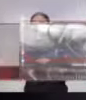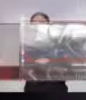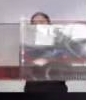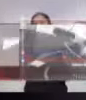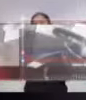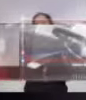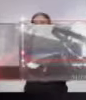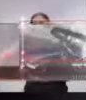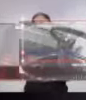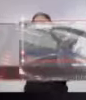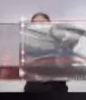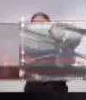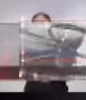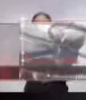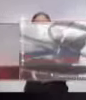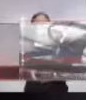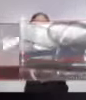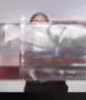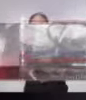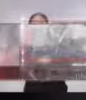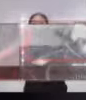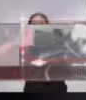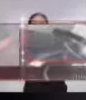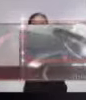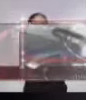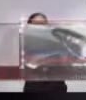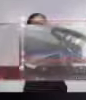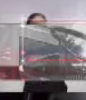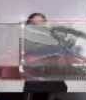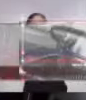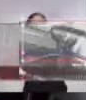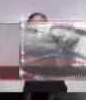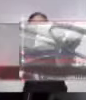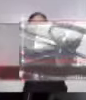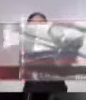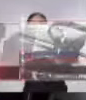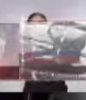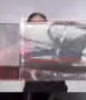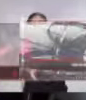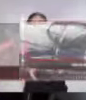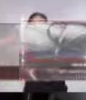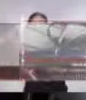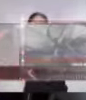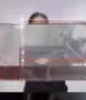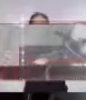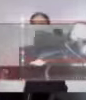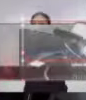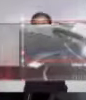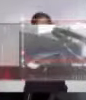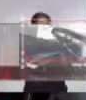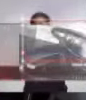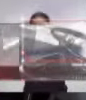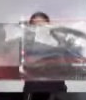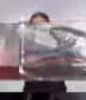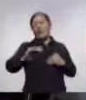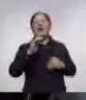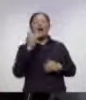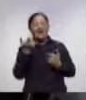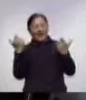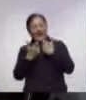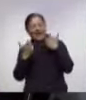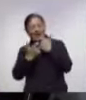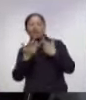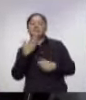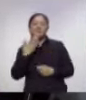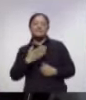de millas, son casi 5 kilómetros los... Uh-huh. La más grande, es completamente seguro, completamente plano, pero muy, muy divertido. ¿Y ya